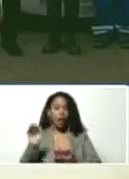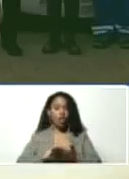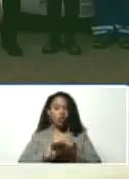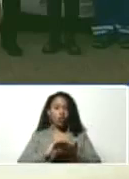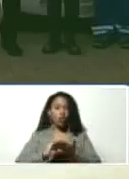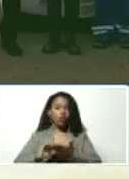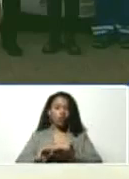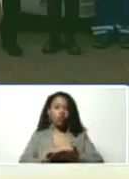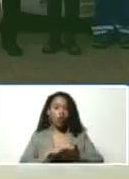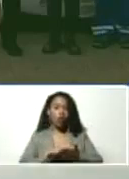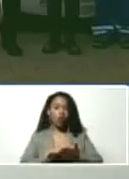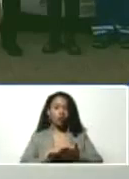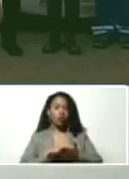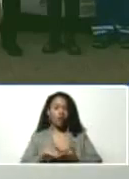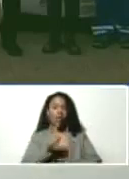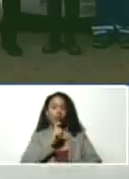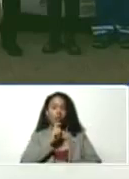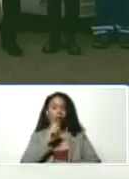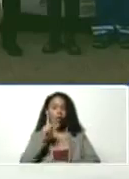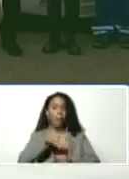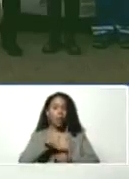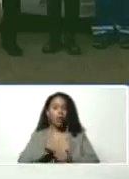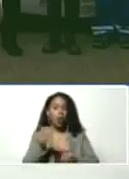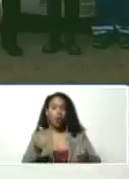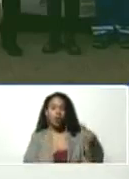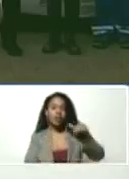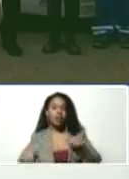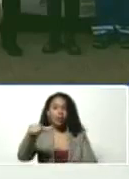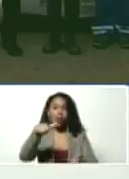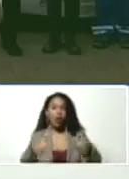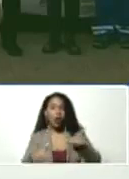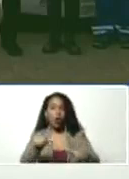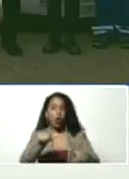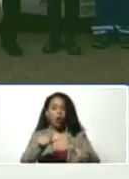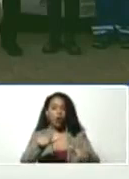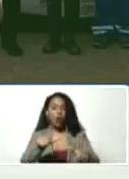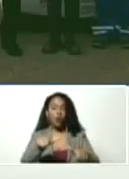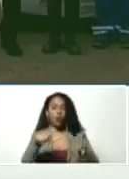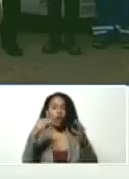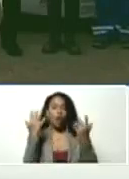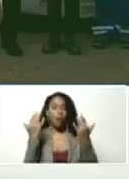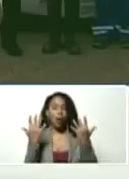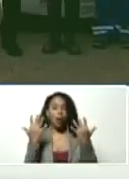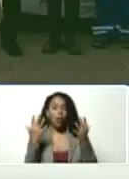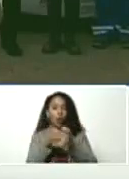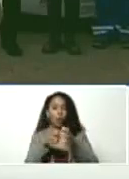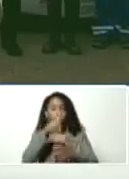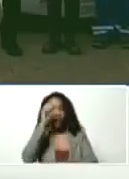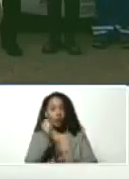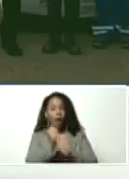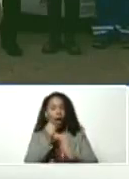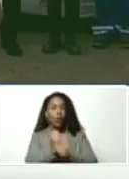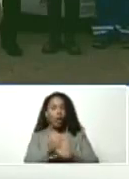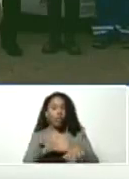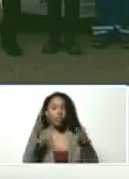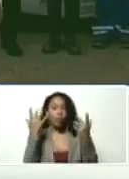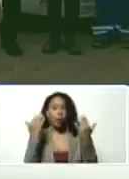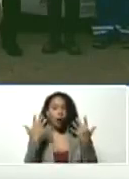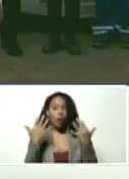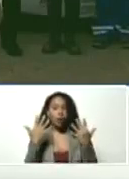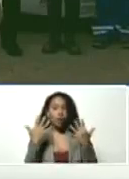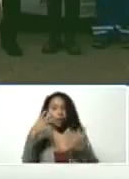recuperación del complejo petroquímico Ana María Campos, de manos de la clase obrera, de manos de